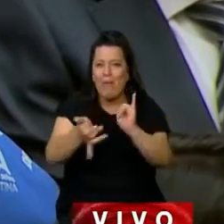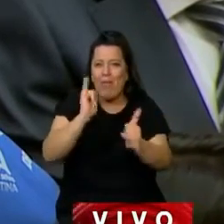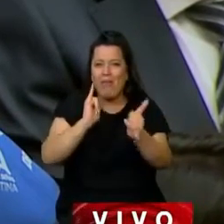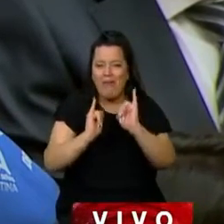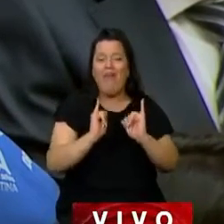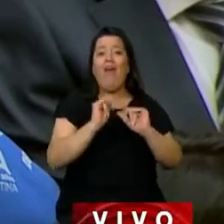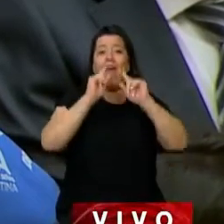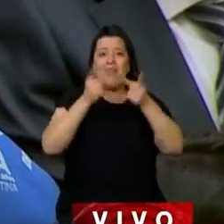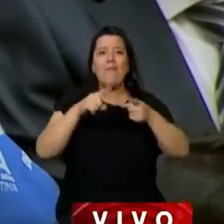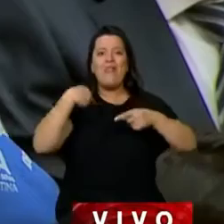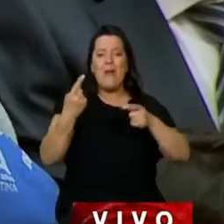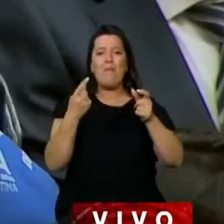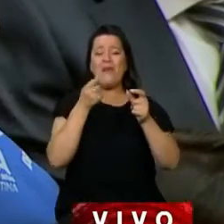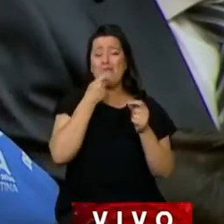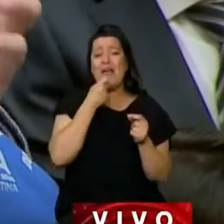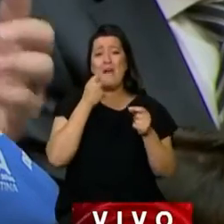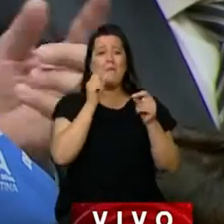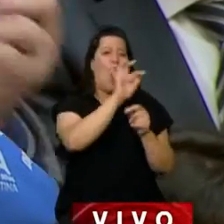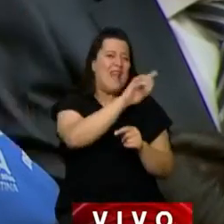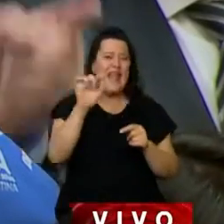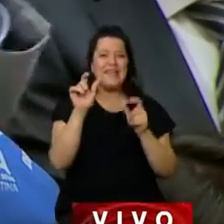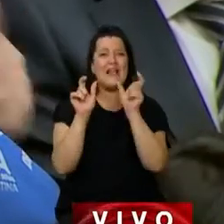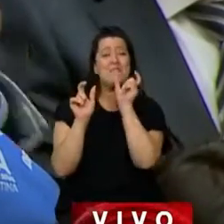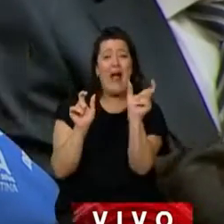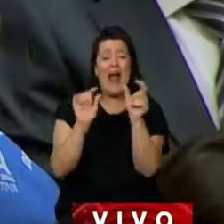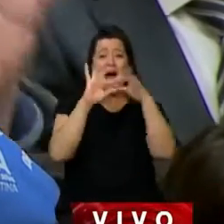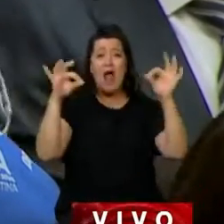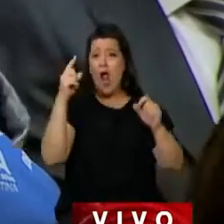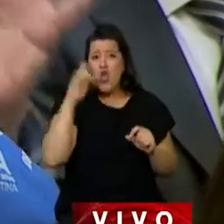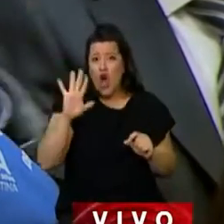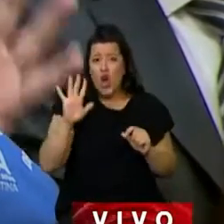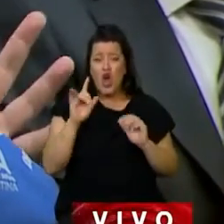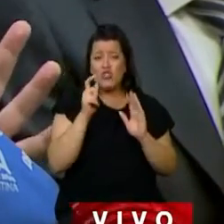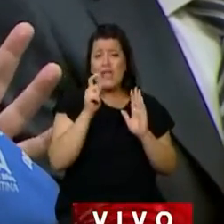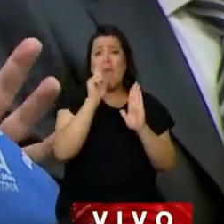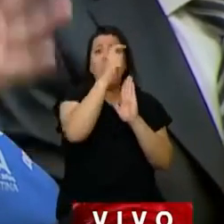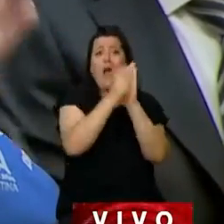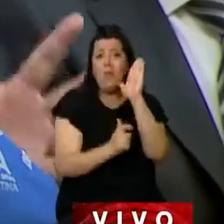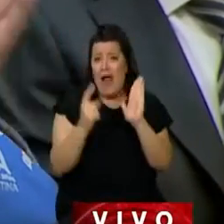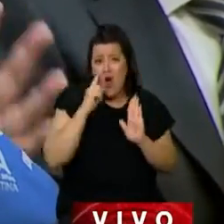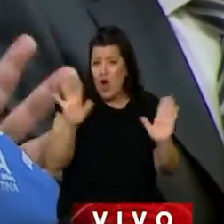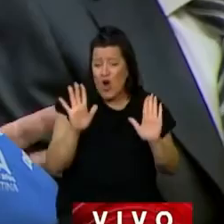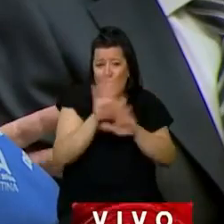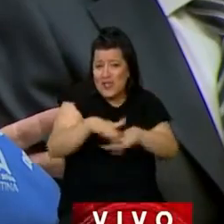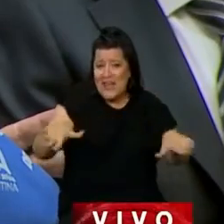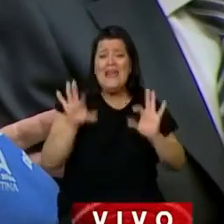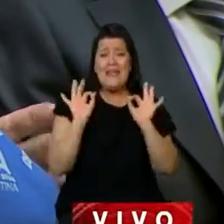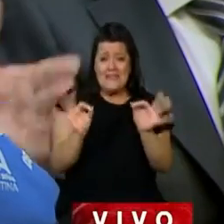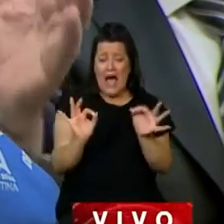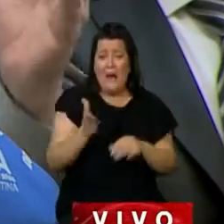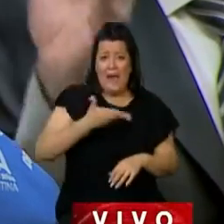a unir letras y palabras sin conocer el vocabulario. Pensemos eso entonces, sabemos hablar,